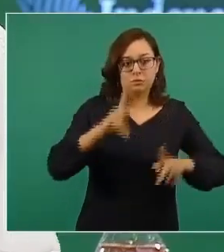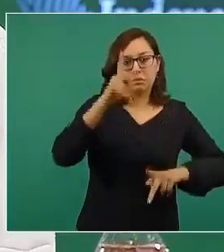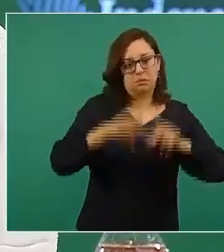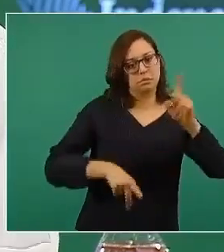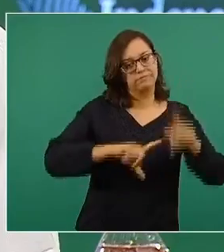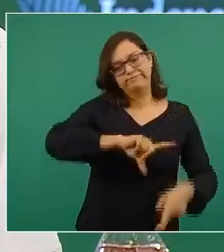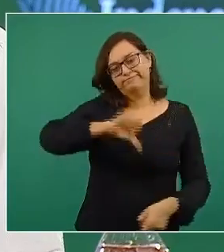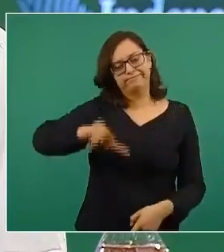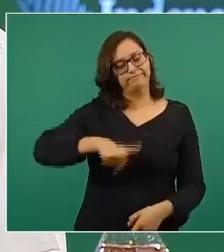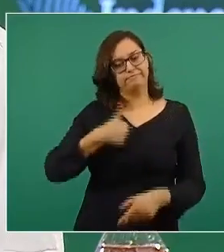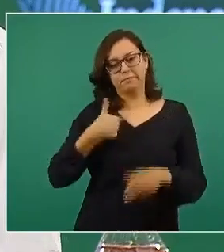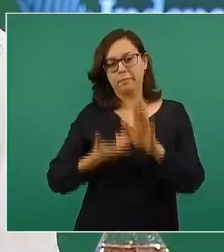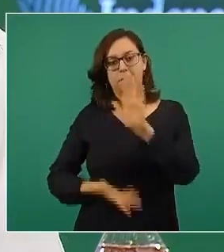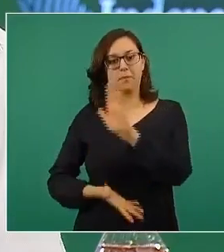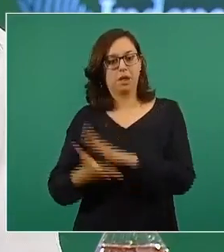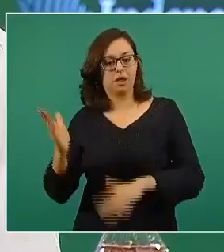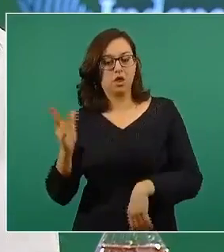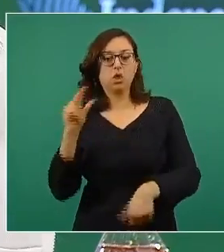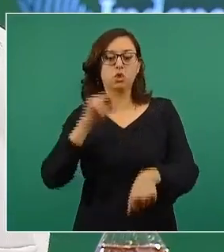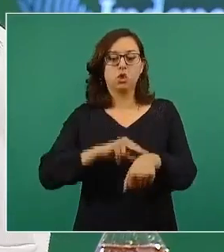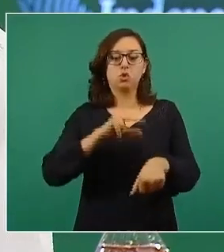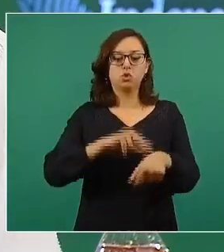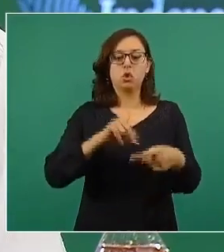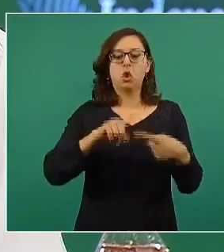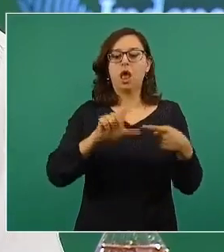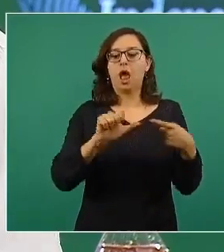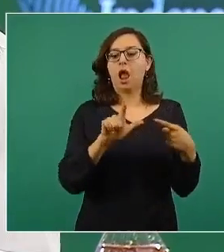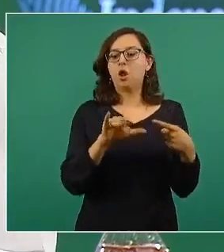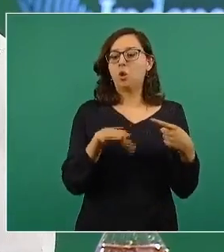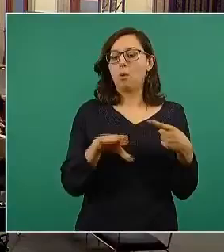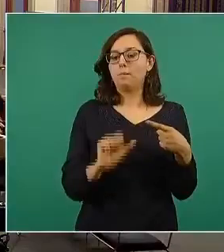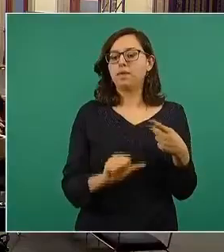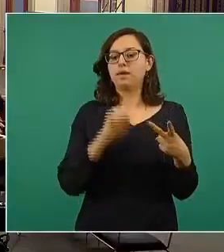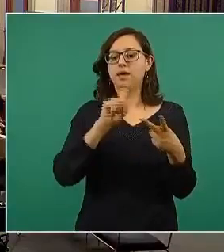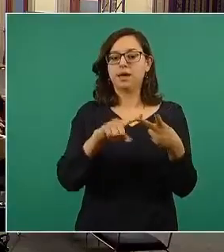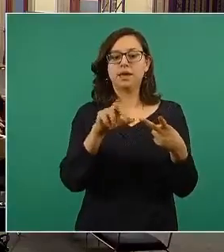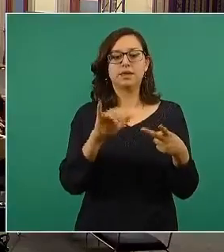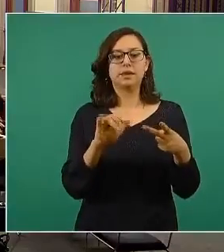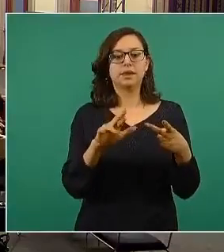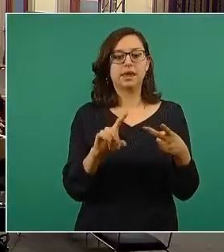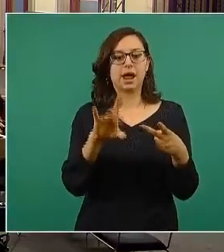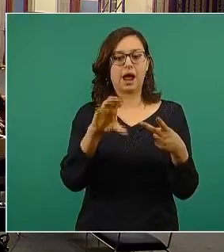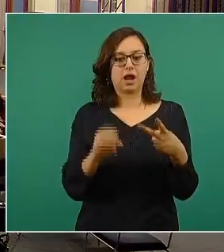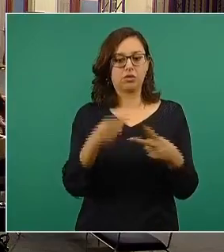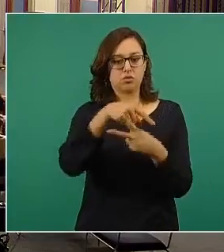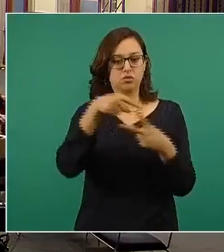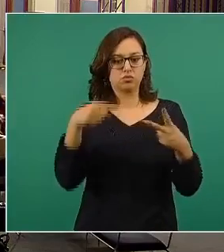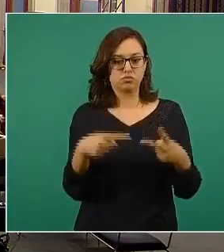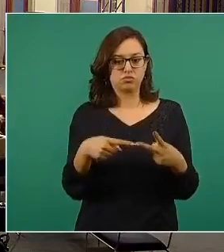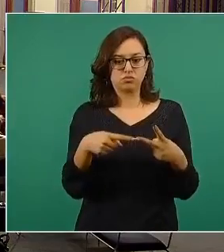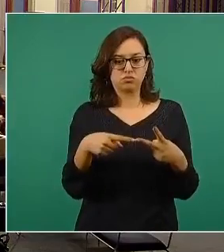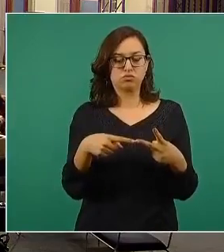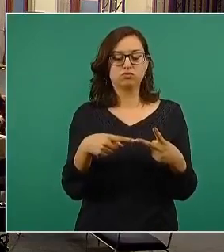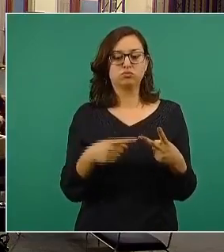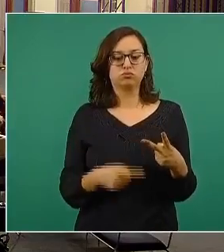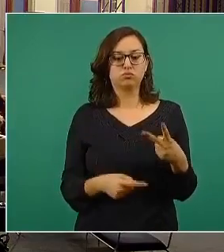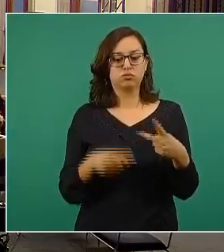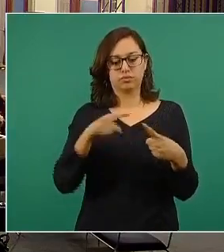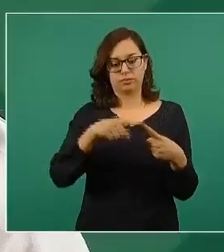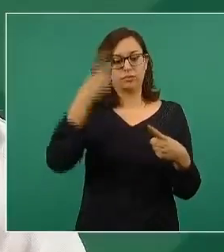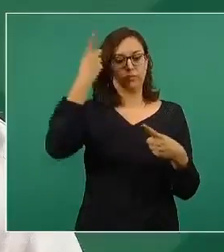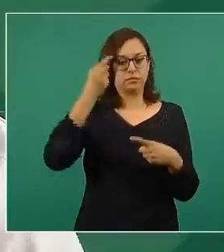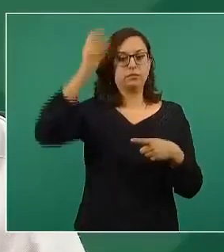y después el doctor José Luis Salomía y el doctor Ricardo Cortés Alcalá, respectivamente director general